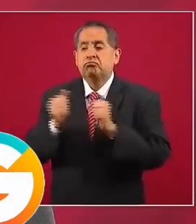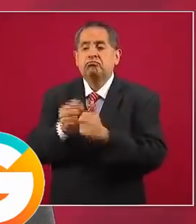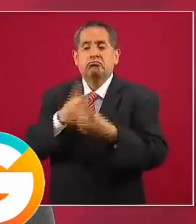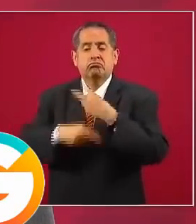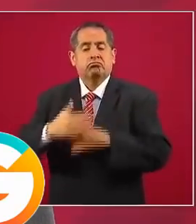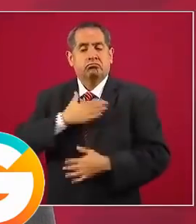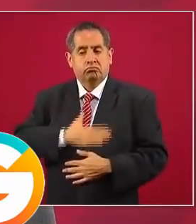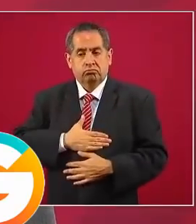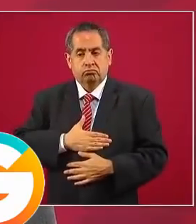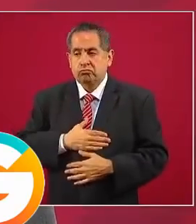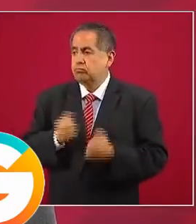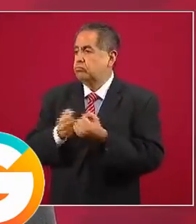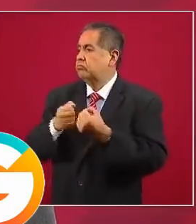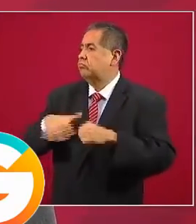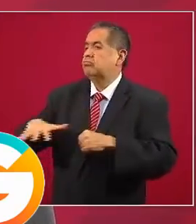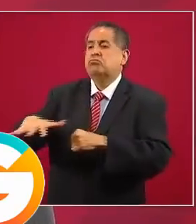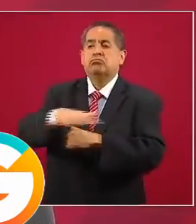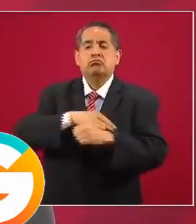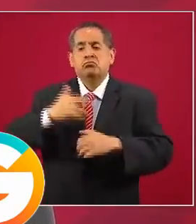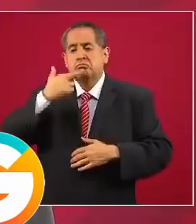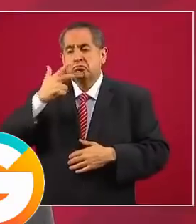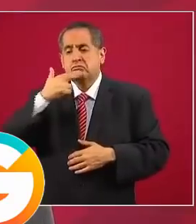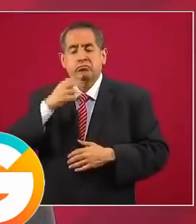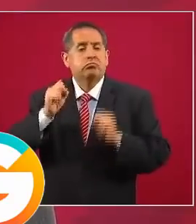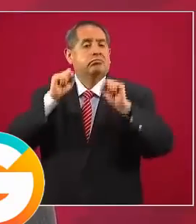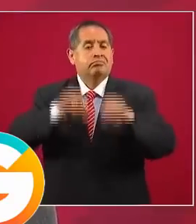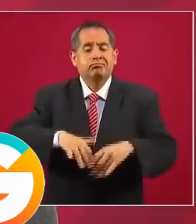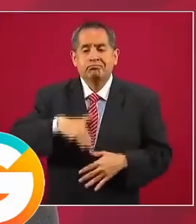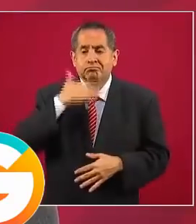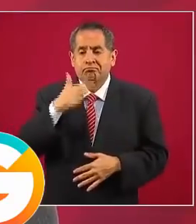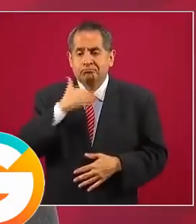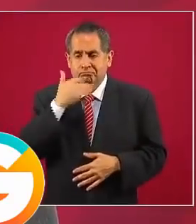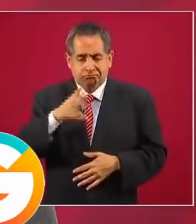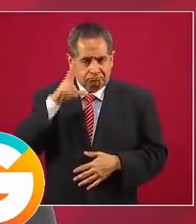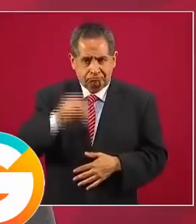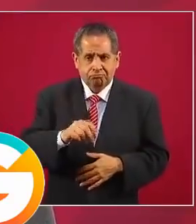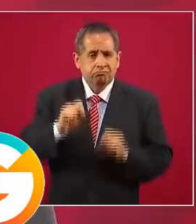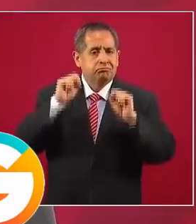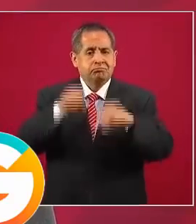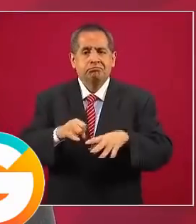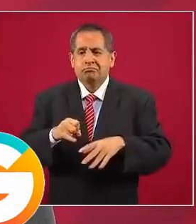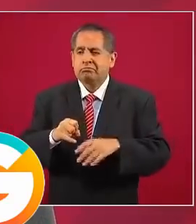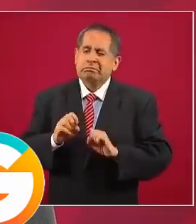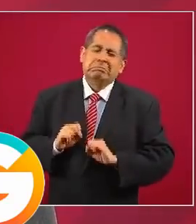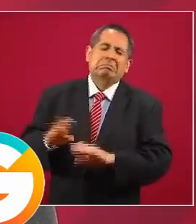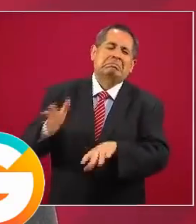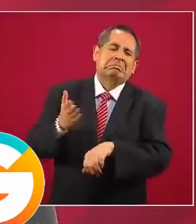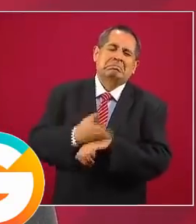justicia, y con una sociedad mejor, sin corrupción, sin impunidad.